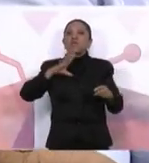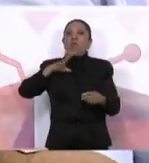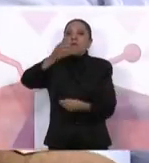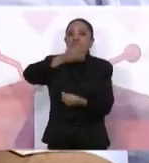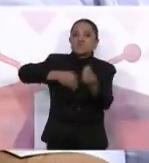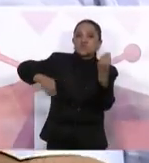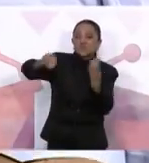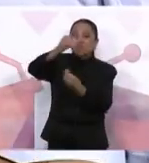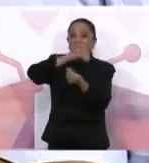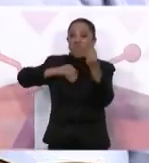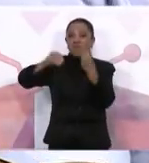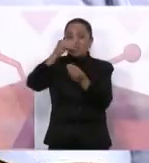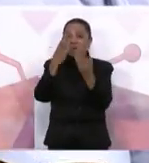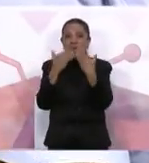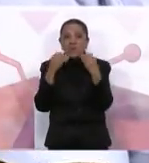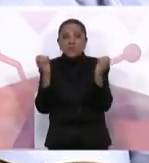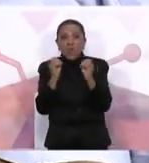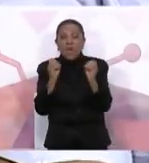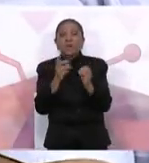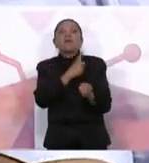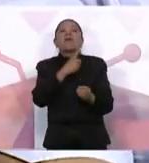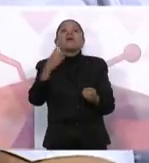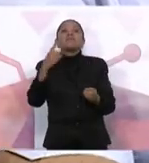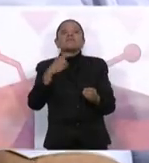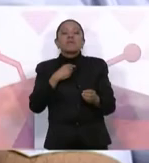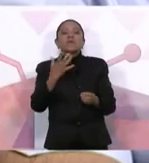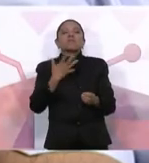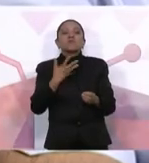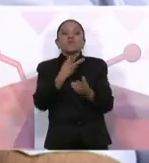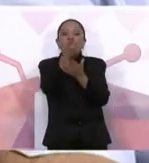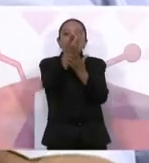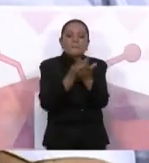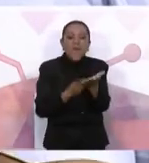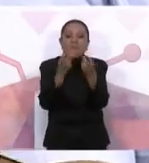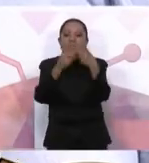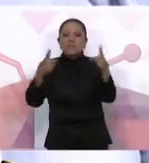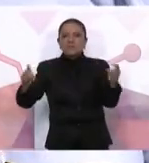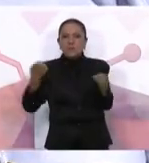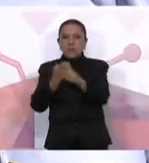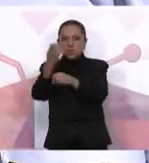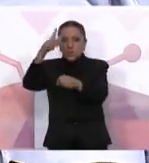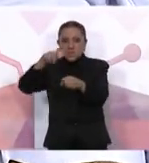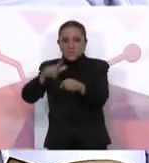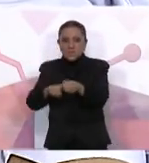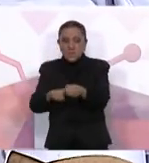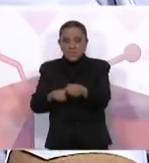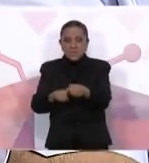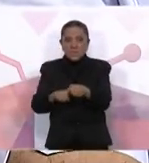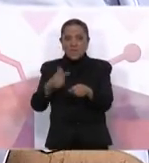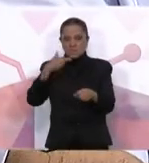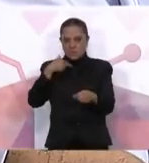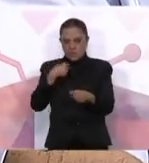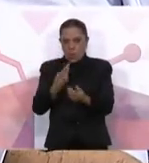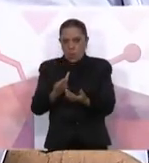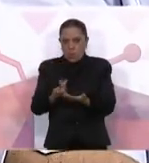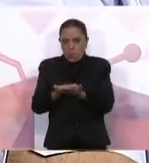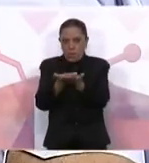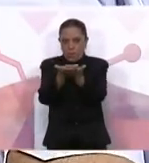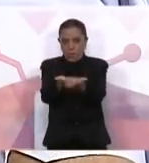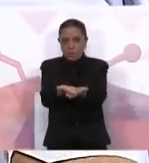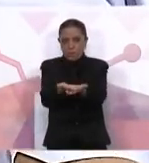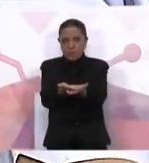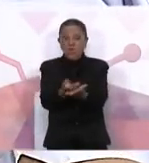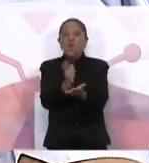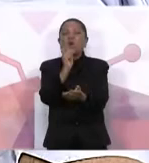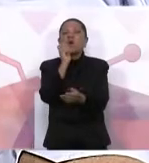tenemos que en el plan de desarrollo estatal que yo he planteado está el hecho